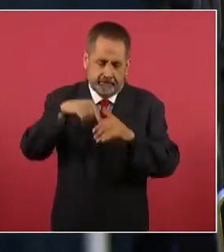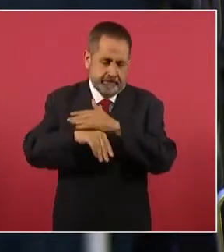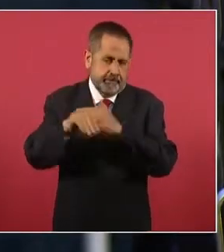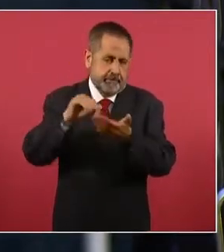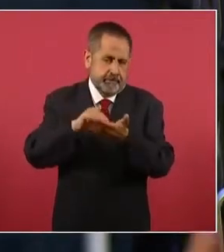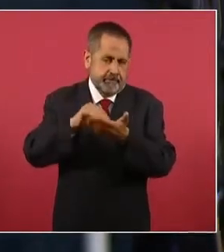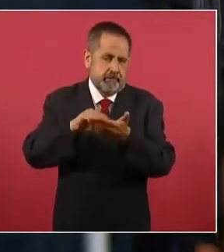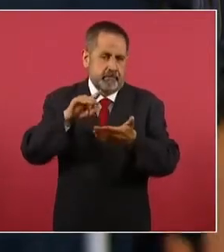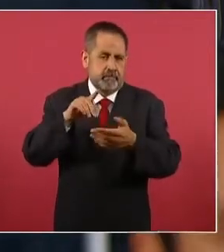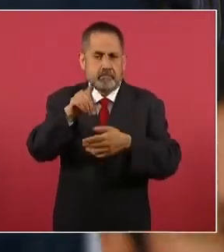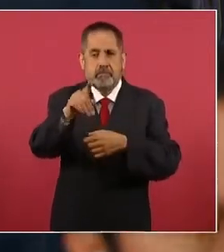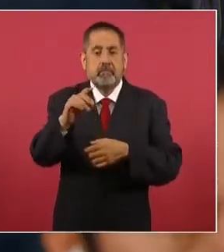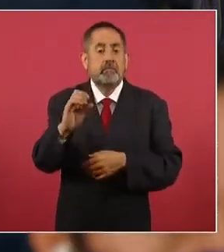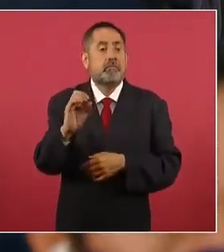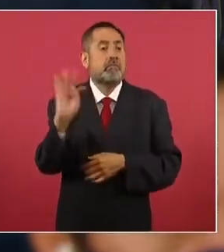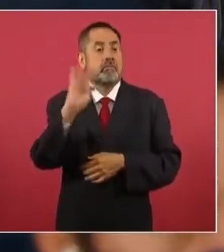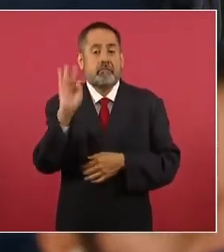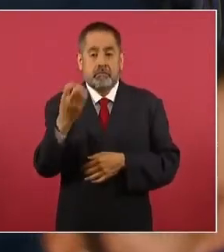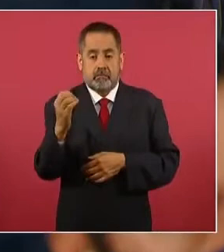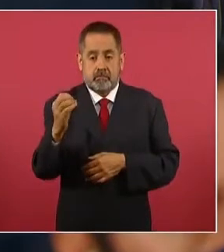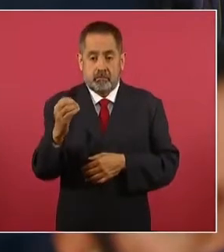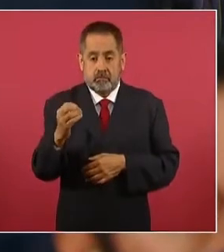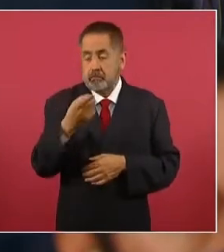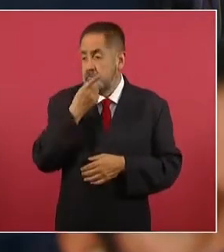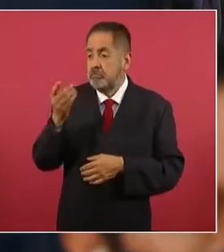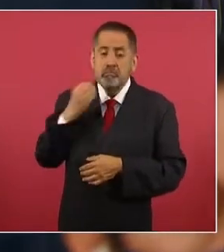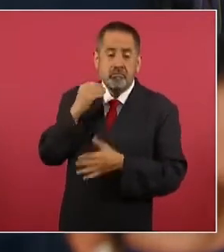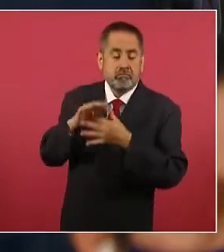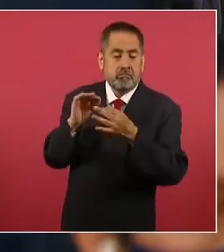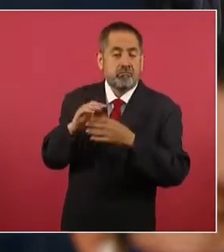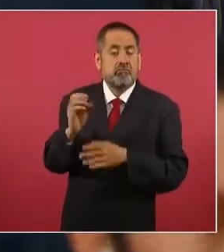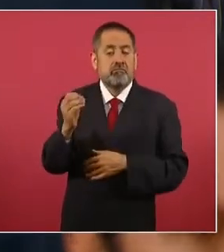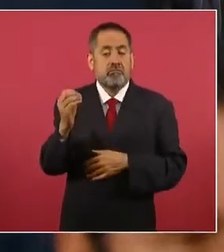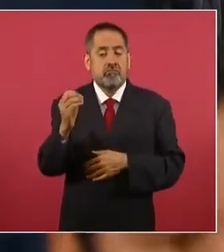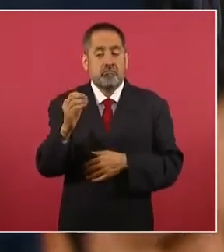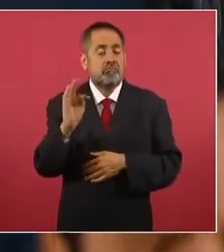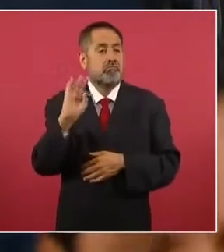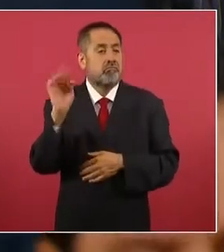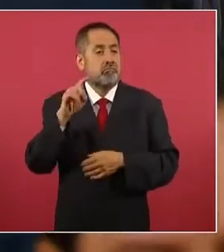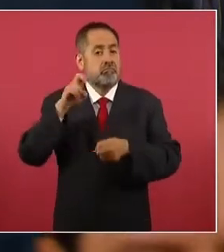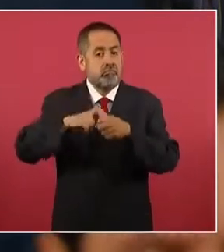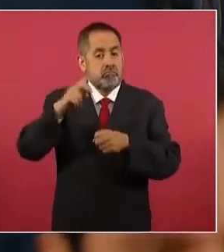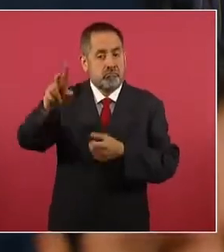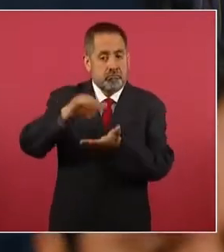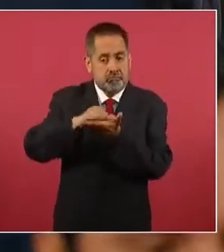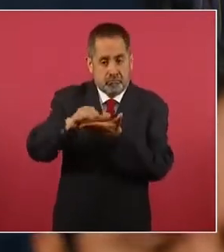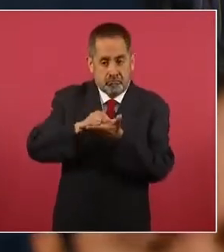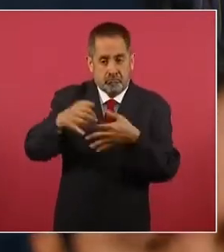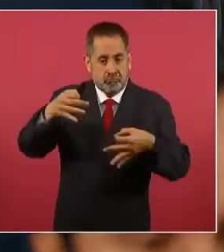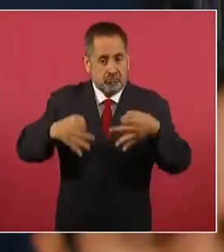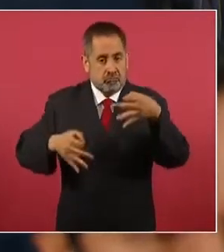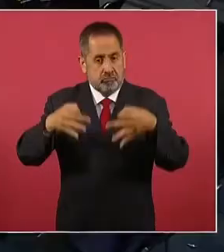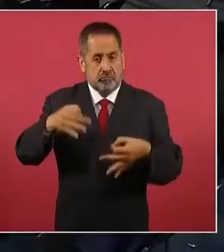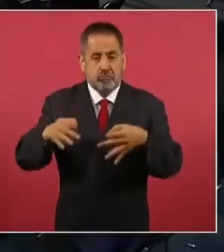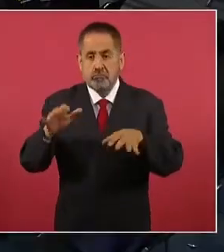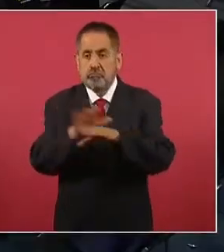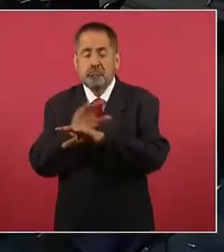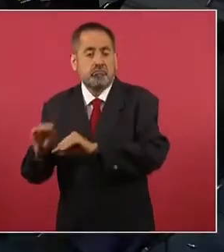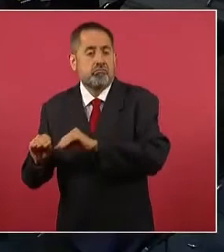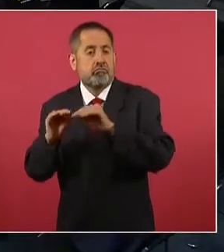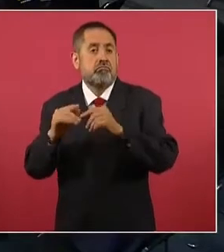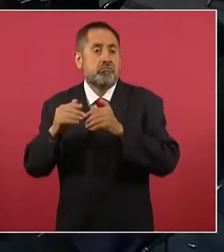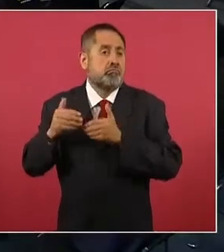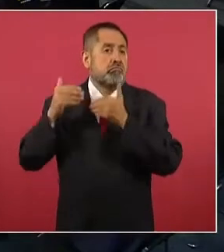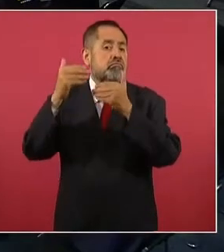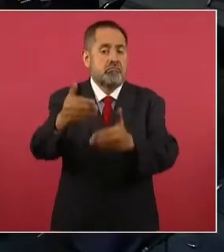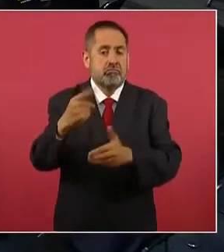perfectamente, que en octubre quizá, porque sus abogados ya están pidiendo que la audiencia ya en Nueva York de su juicio se traslade para el próximo